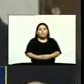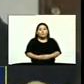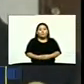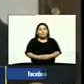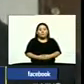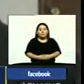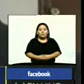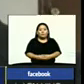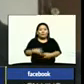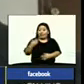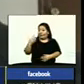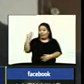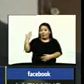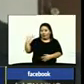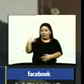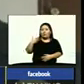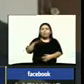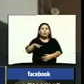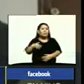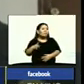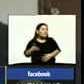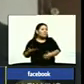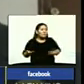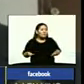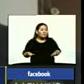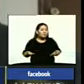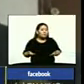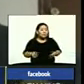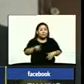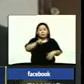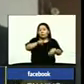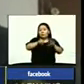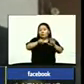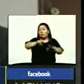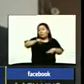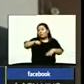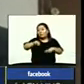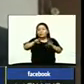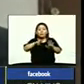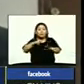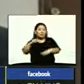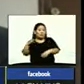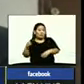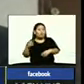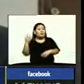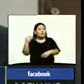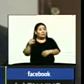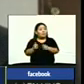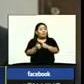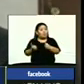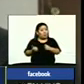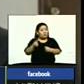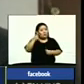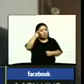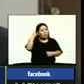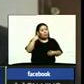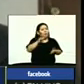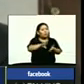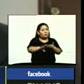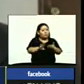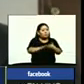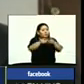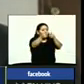La vez pasada se utilizaron 6.700 millones. Así fue el presupuesto, 6.700 millones de dólares.